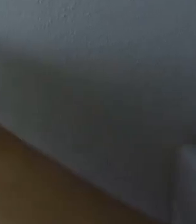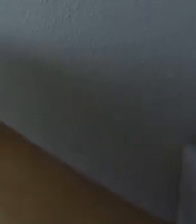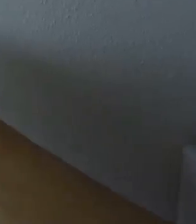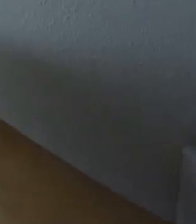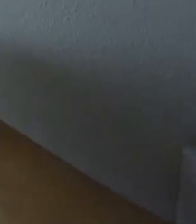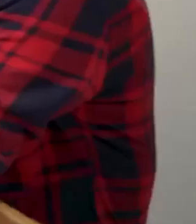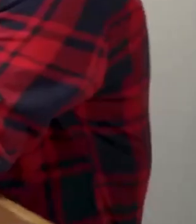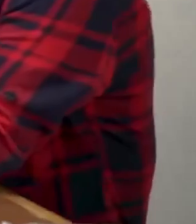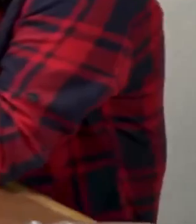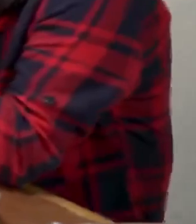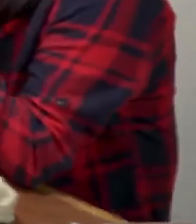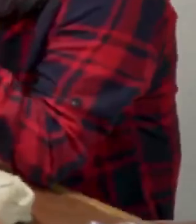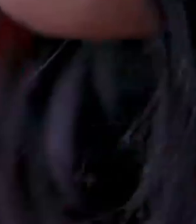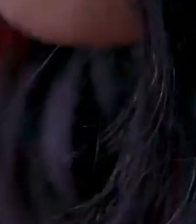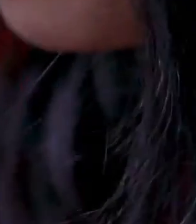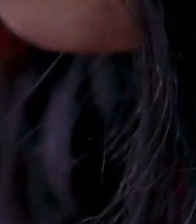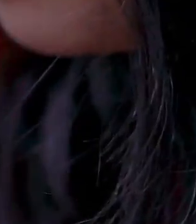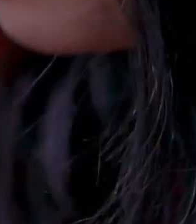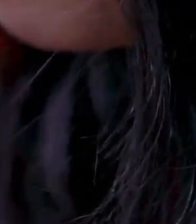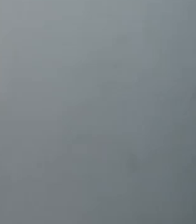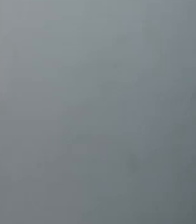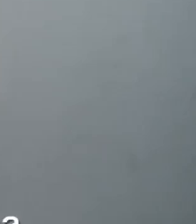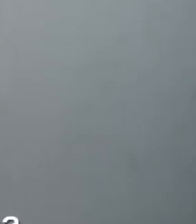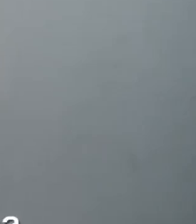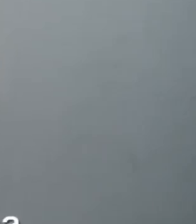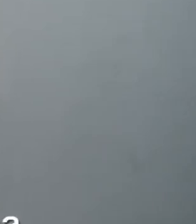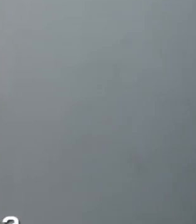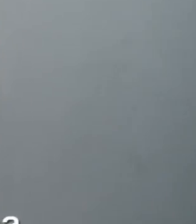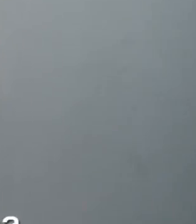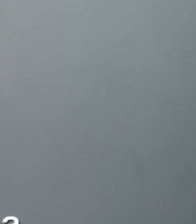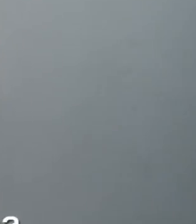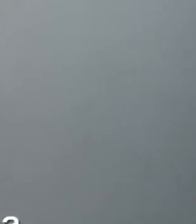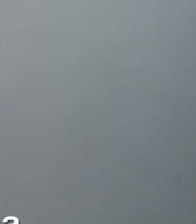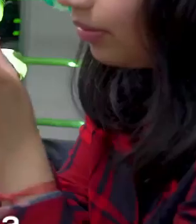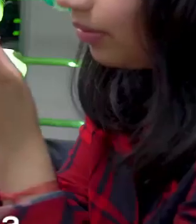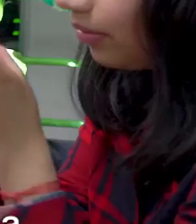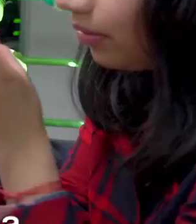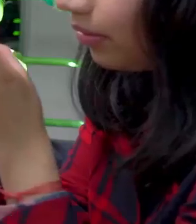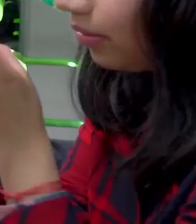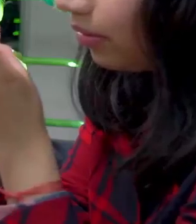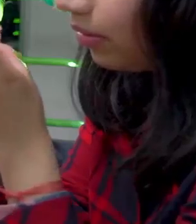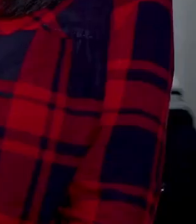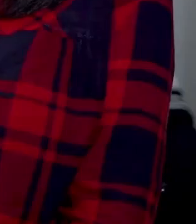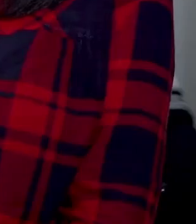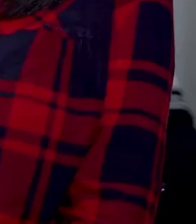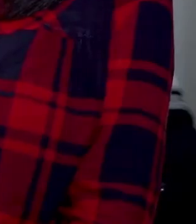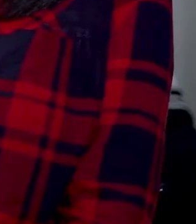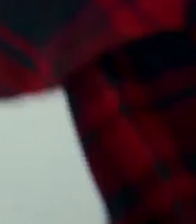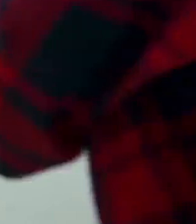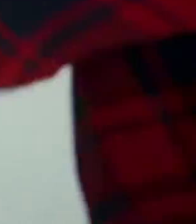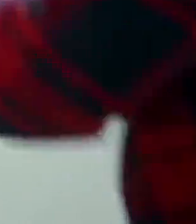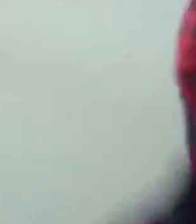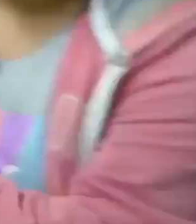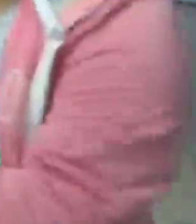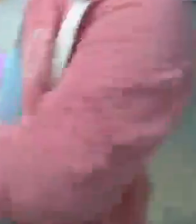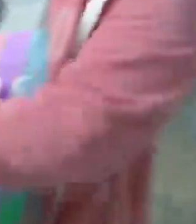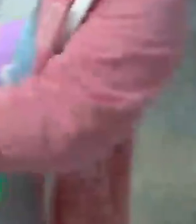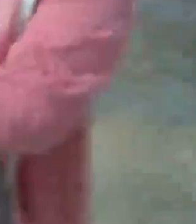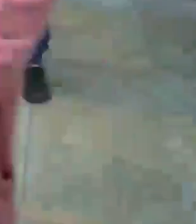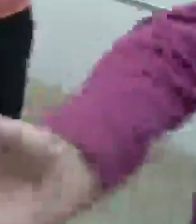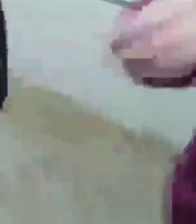Es horario libre. No gasto dinero en pasajes, ya que el Pilar está muy cerca de mi casa. Hay asesorías gratis,